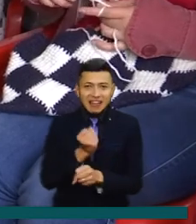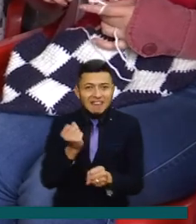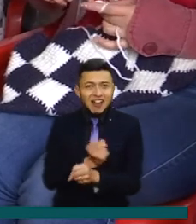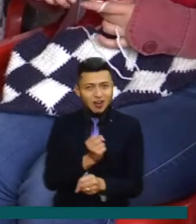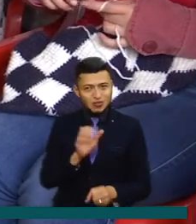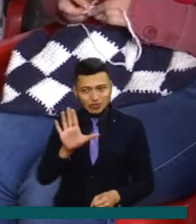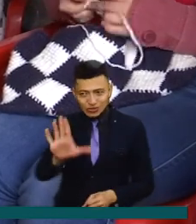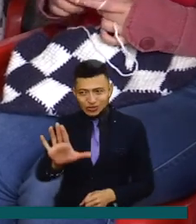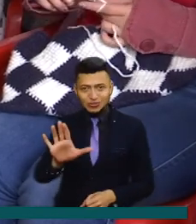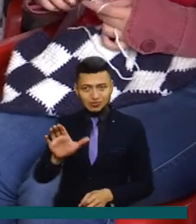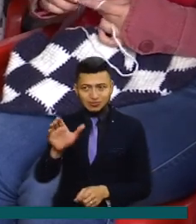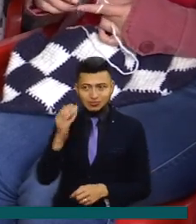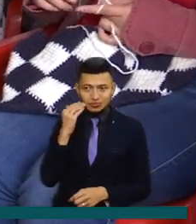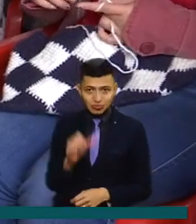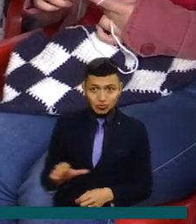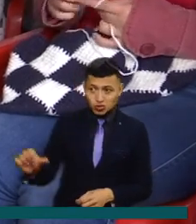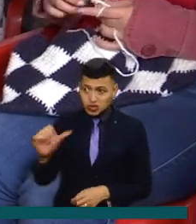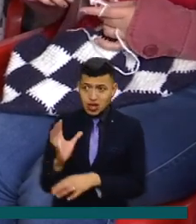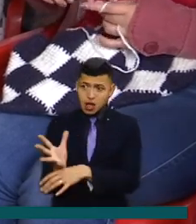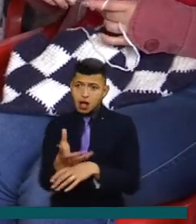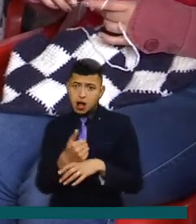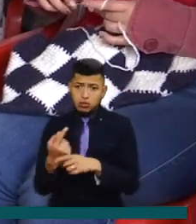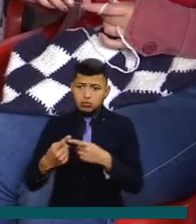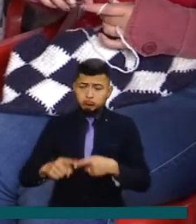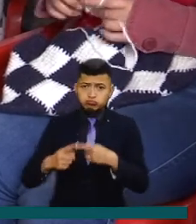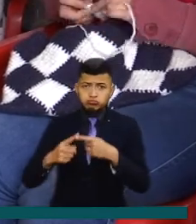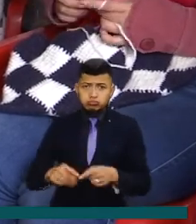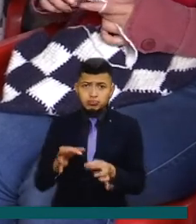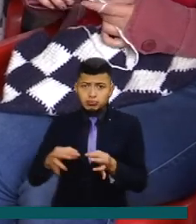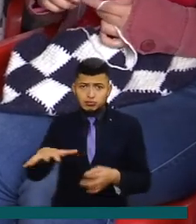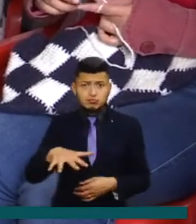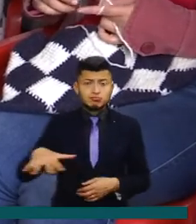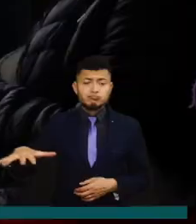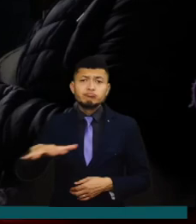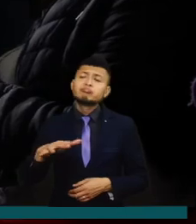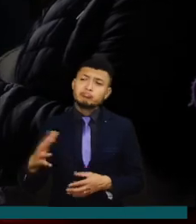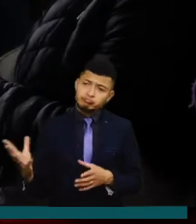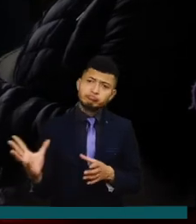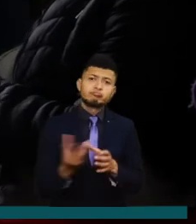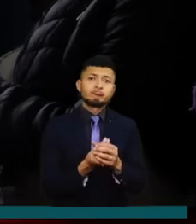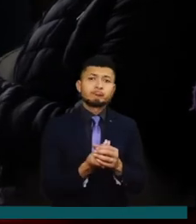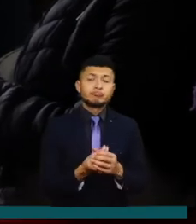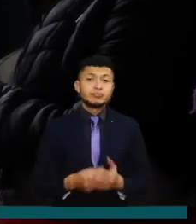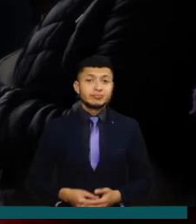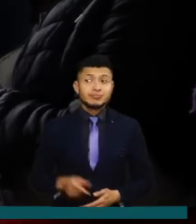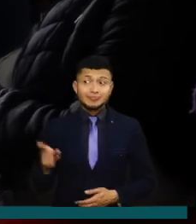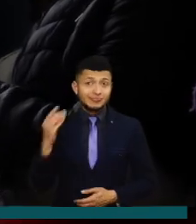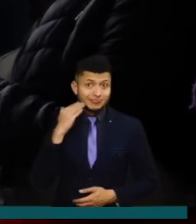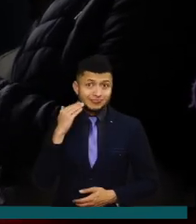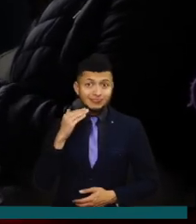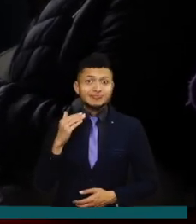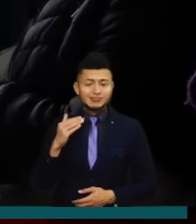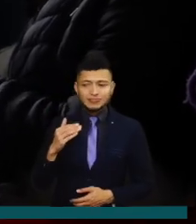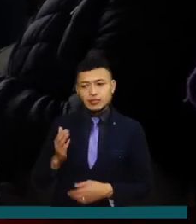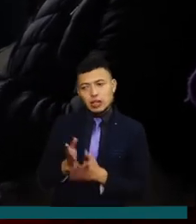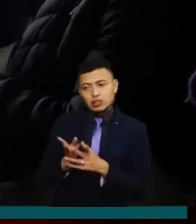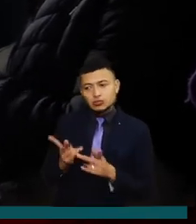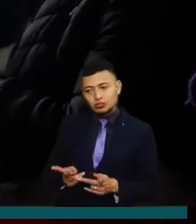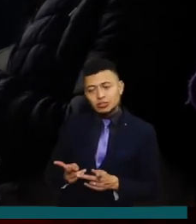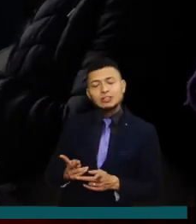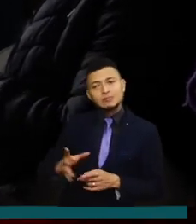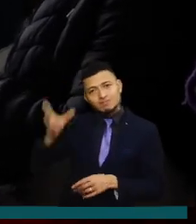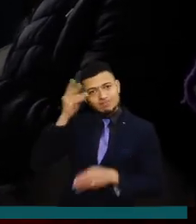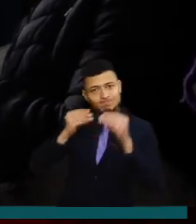de trabajo laboral a todas nuestras artesanas del municipio de Sutatausa. Doña Bertilda es una de las